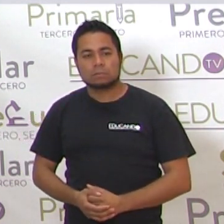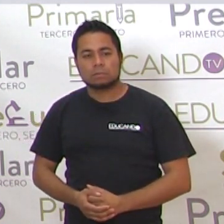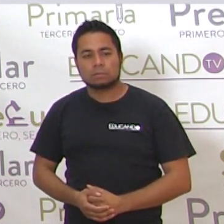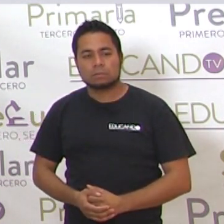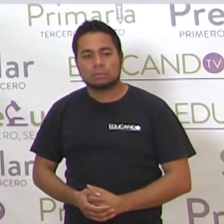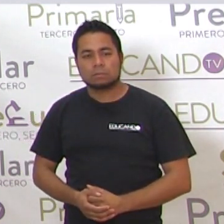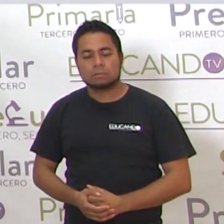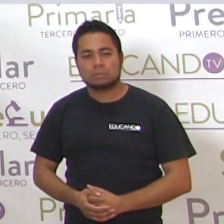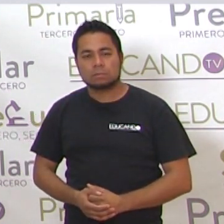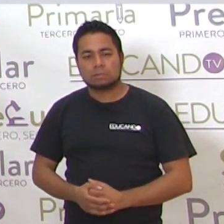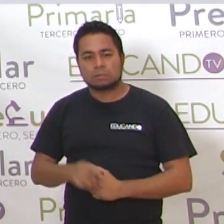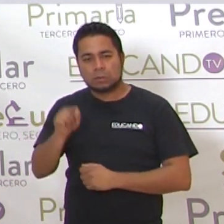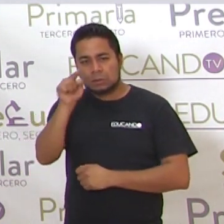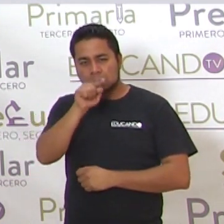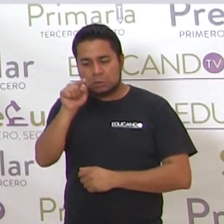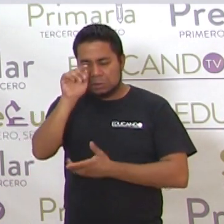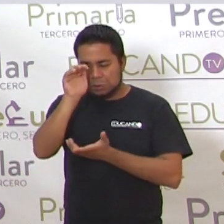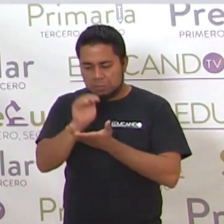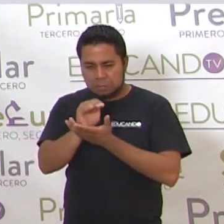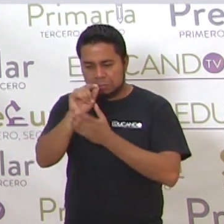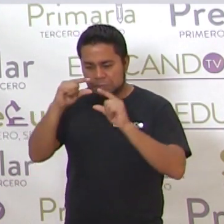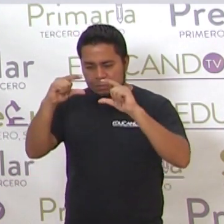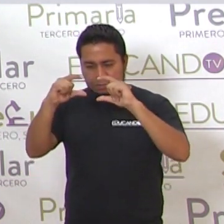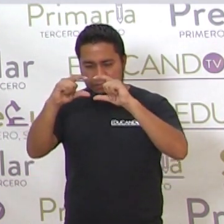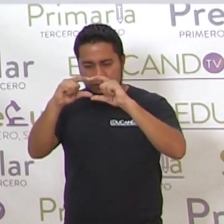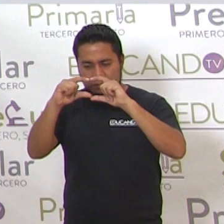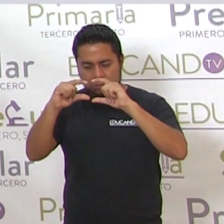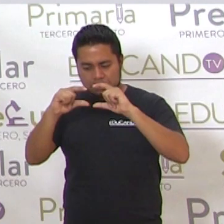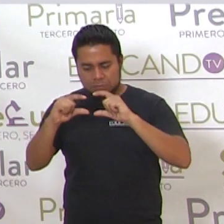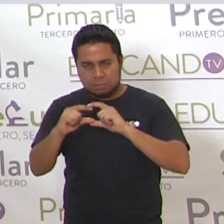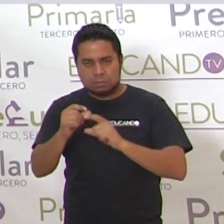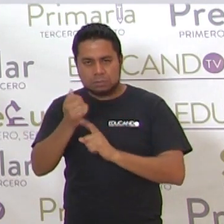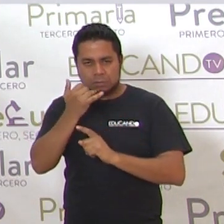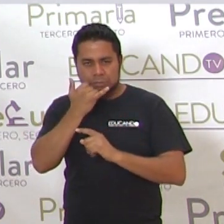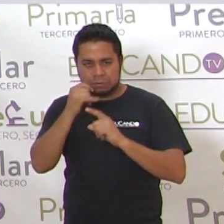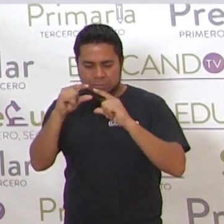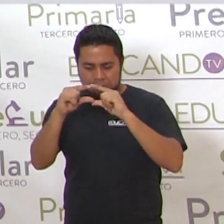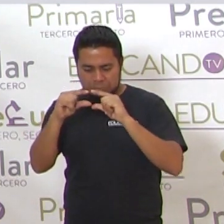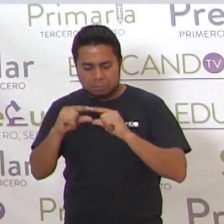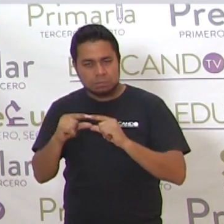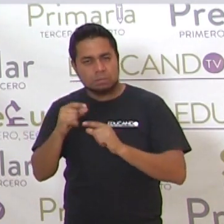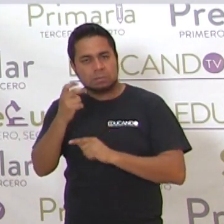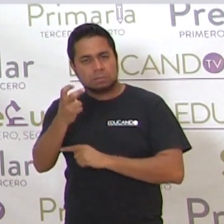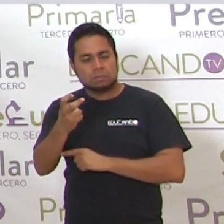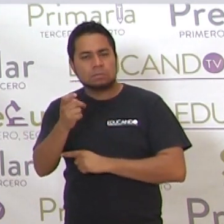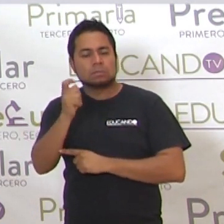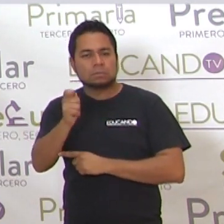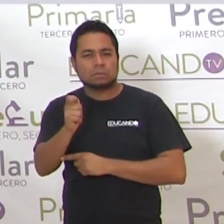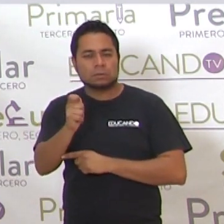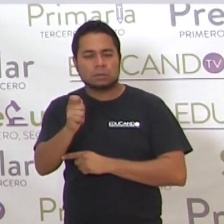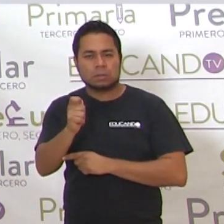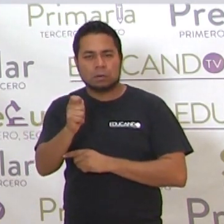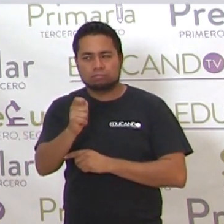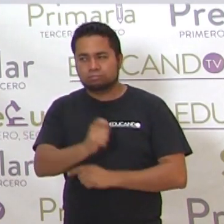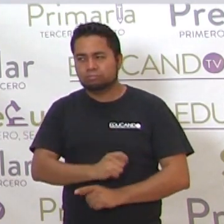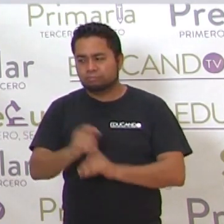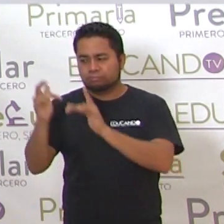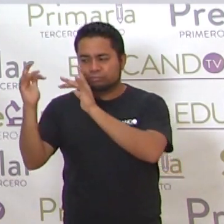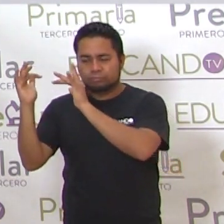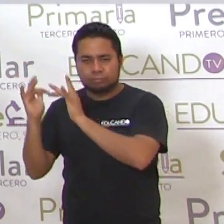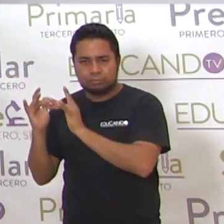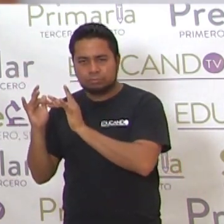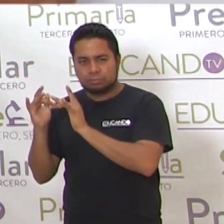círculos muy pequeños bien los óvalos muy pequeños perdón esto te va a mandar a lo que es